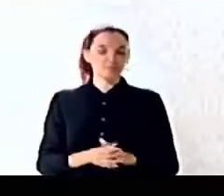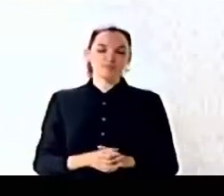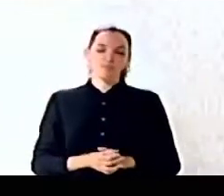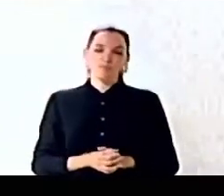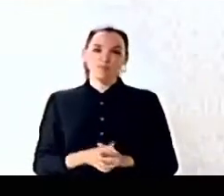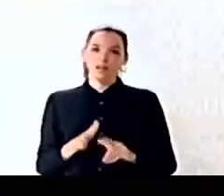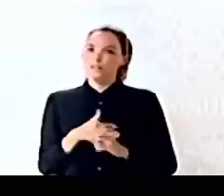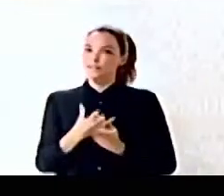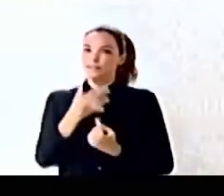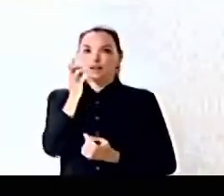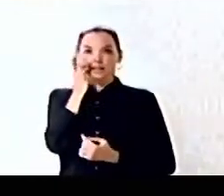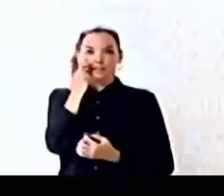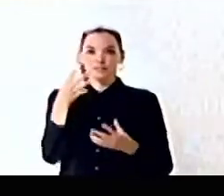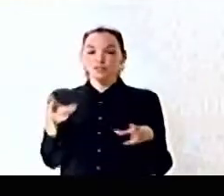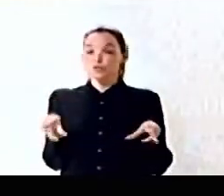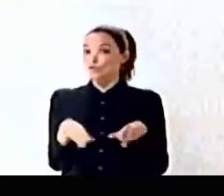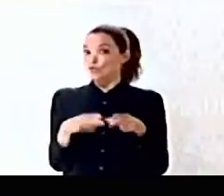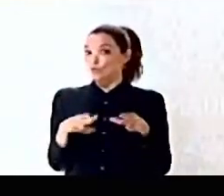es una sociedad